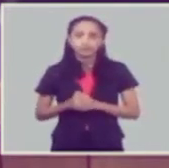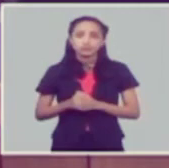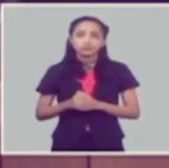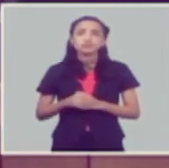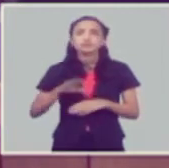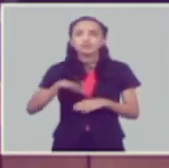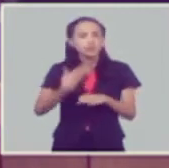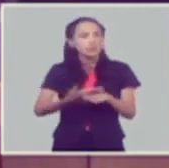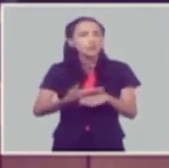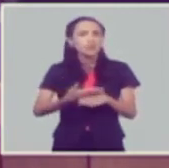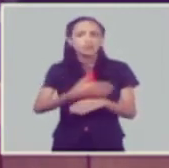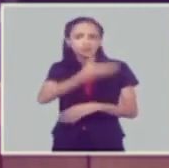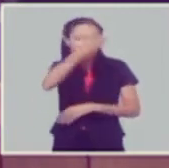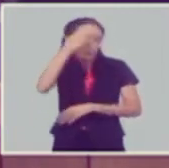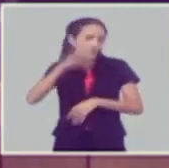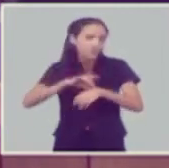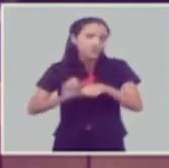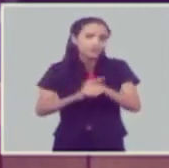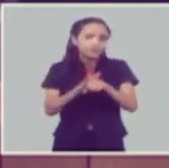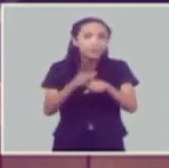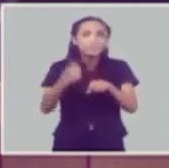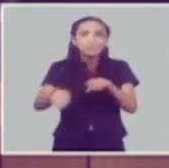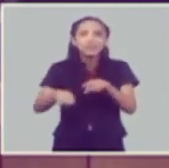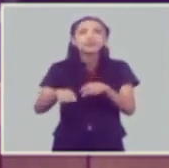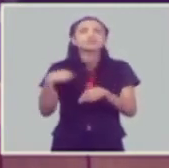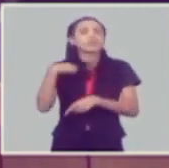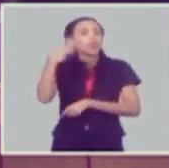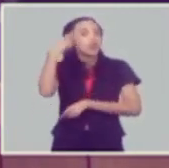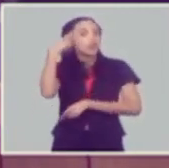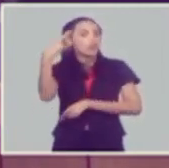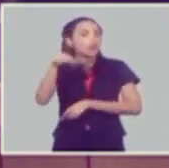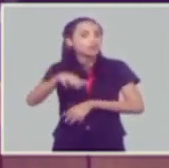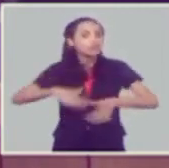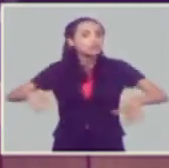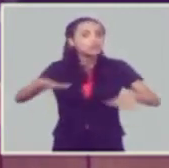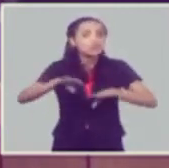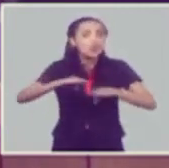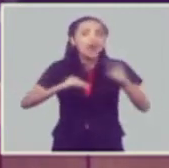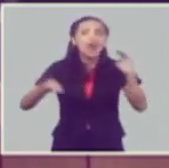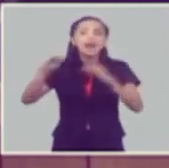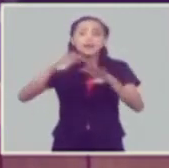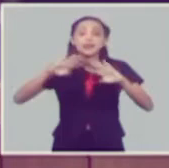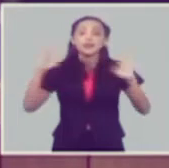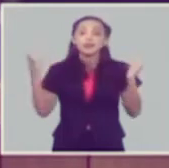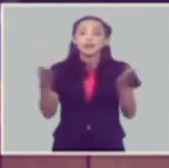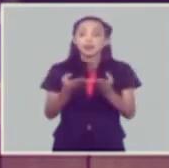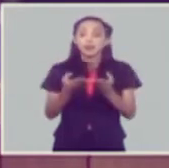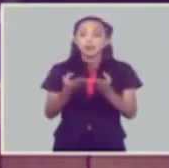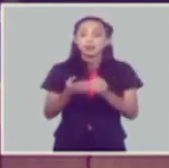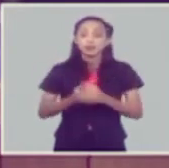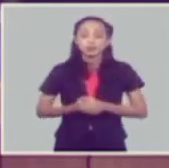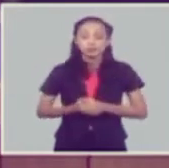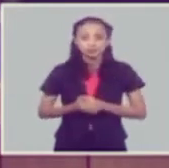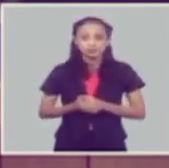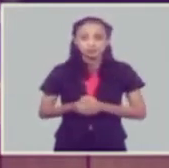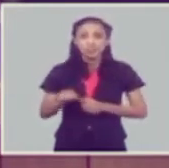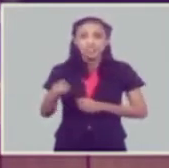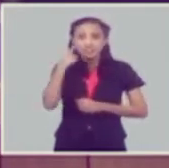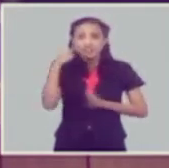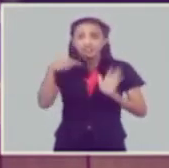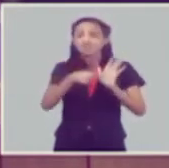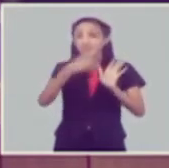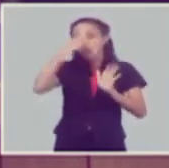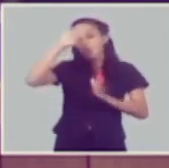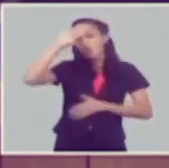pandemia y su impacto a nivel global. Si se narra con honestidad, será imposible soslayar el papel de Cuba y de los